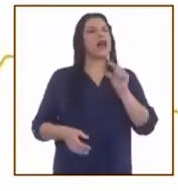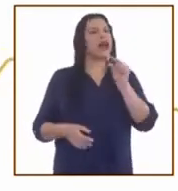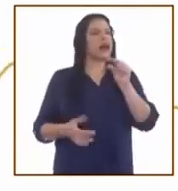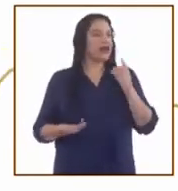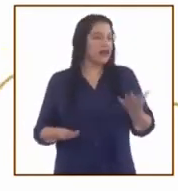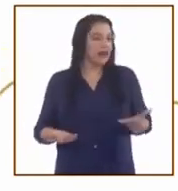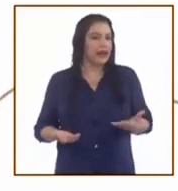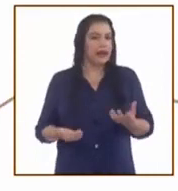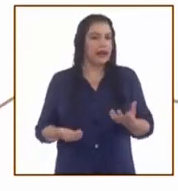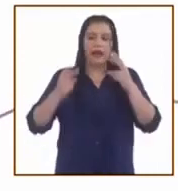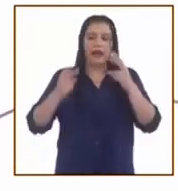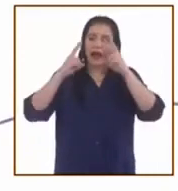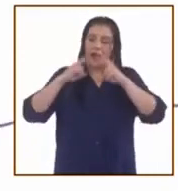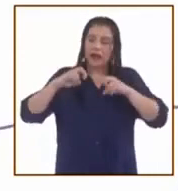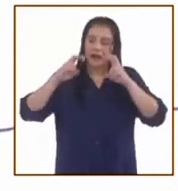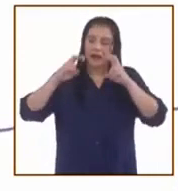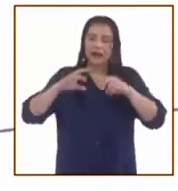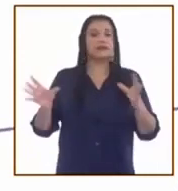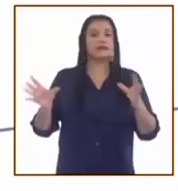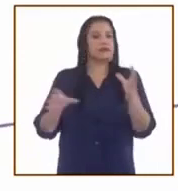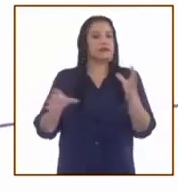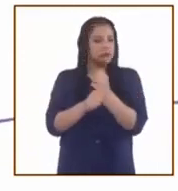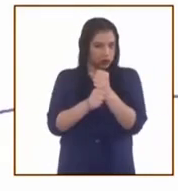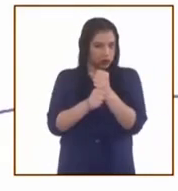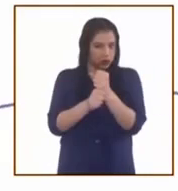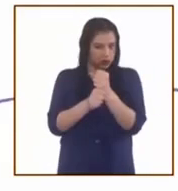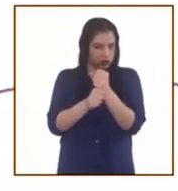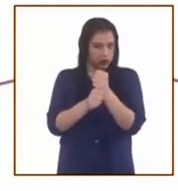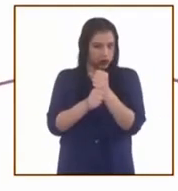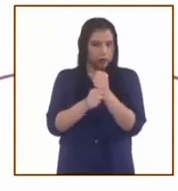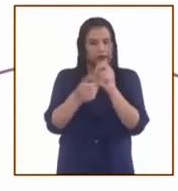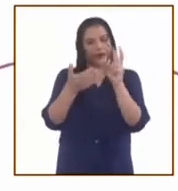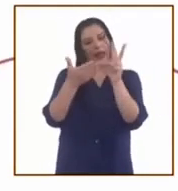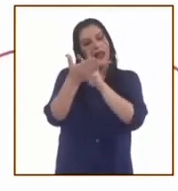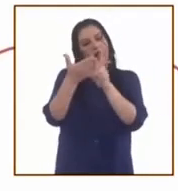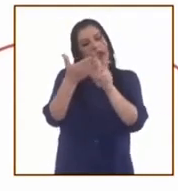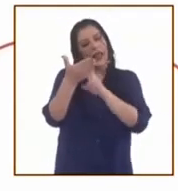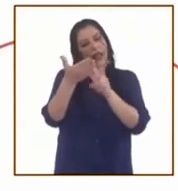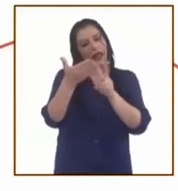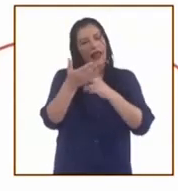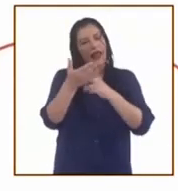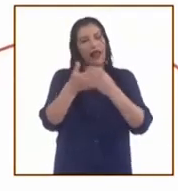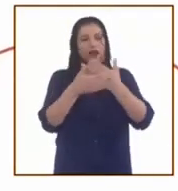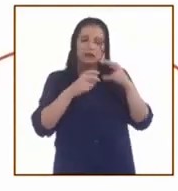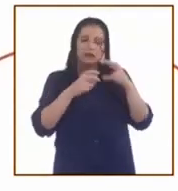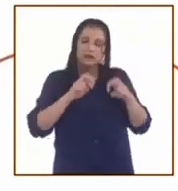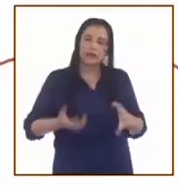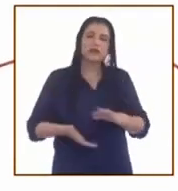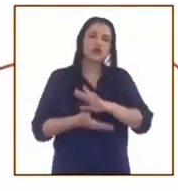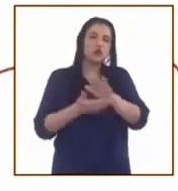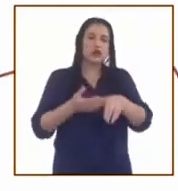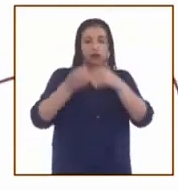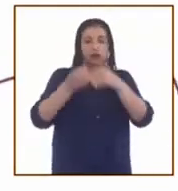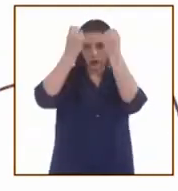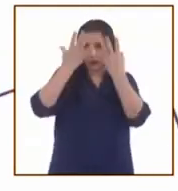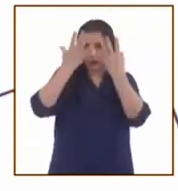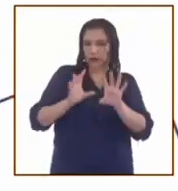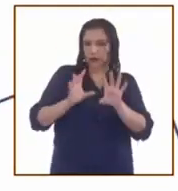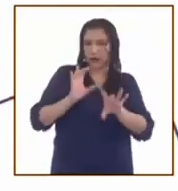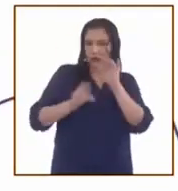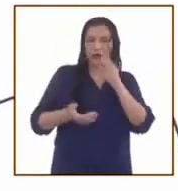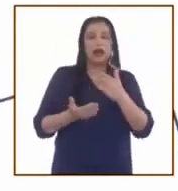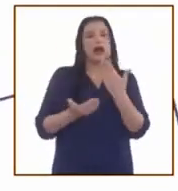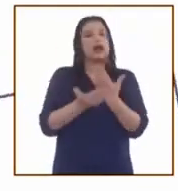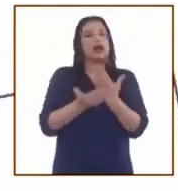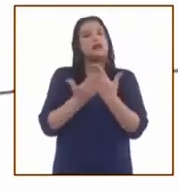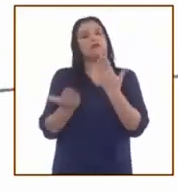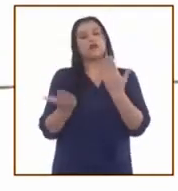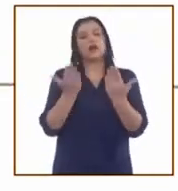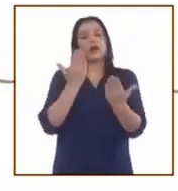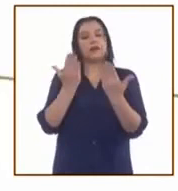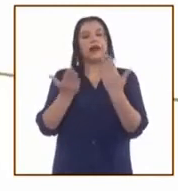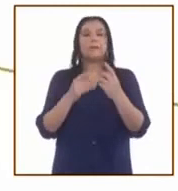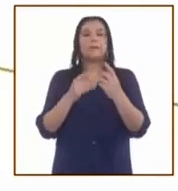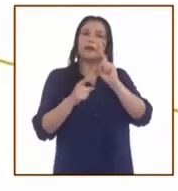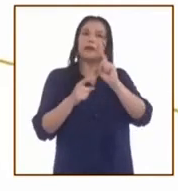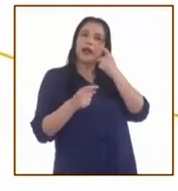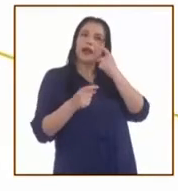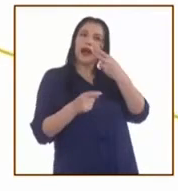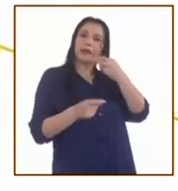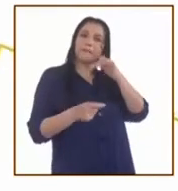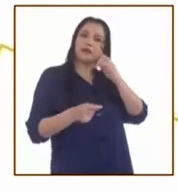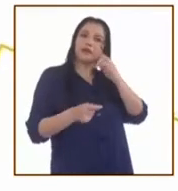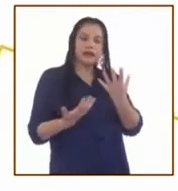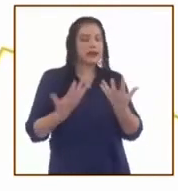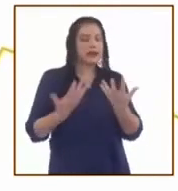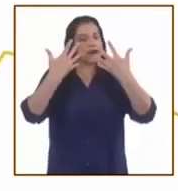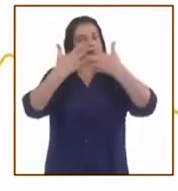G. Análisis y conclusión. Lee el análisis que realizaste de tus datos y la contrastación de la hipótesis